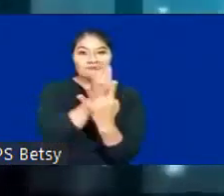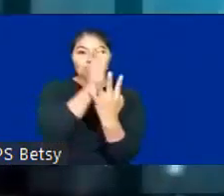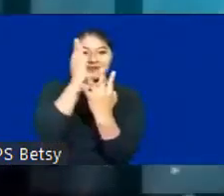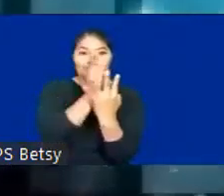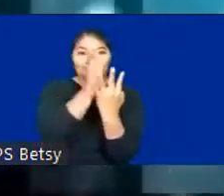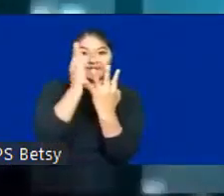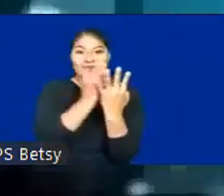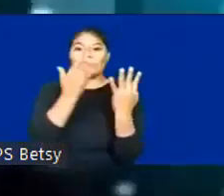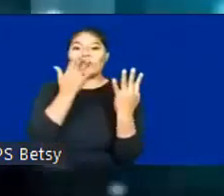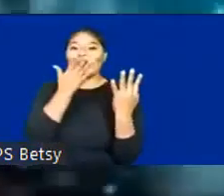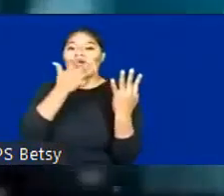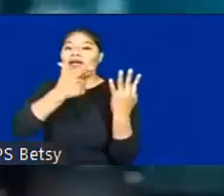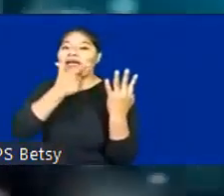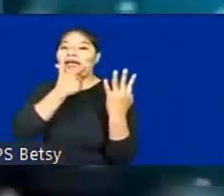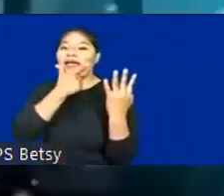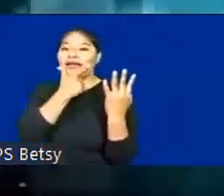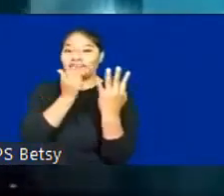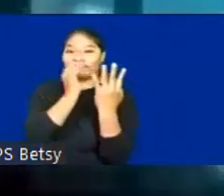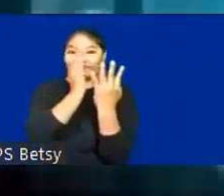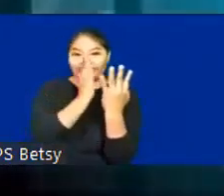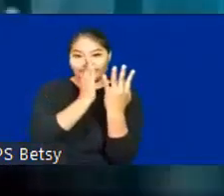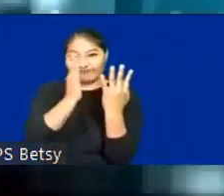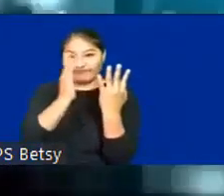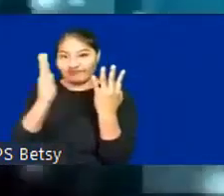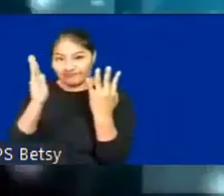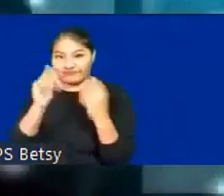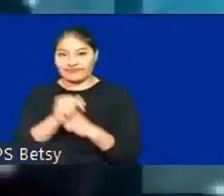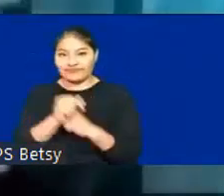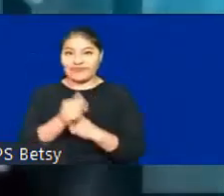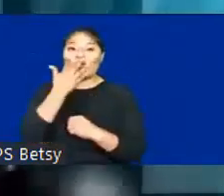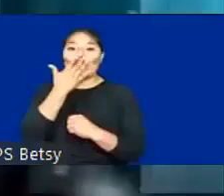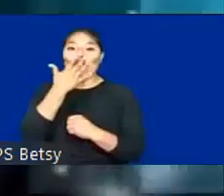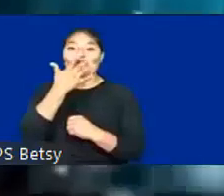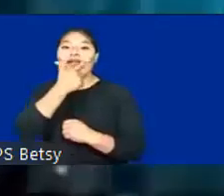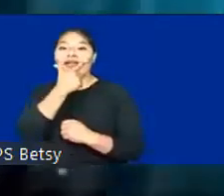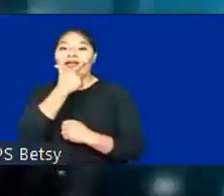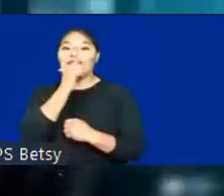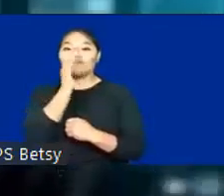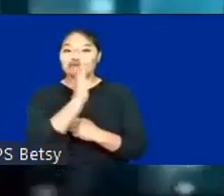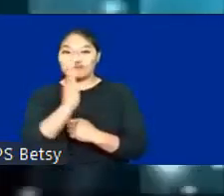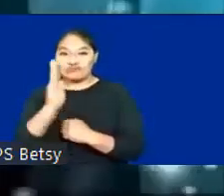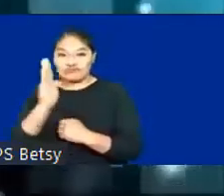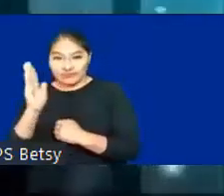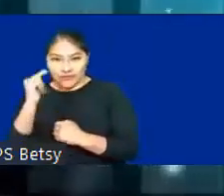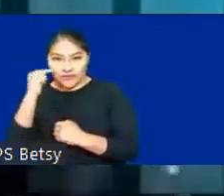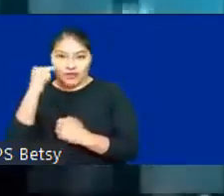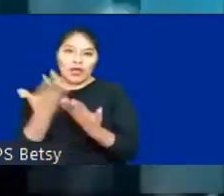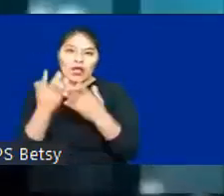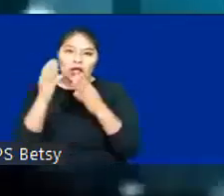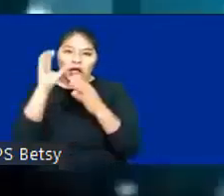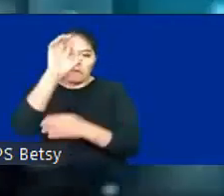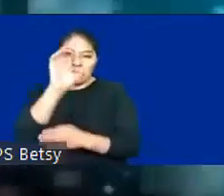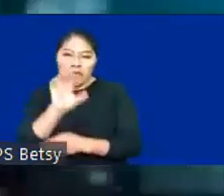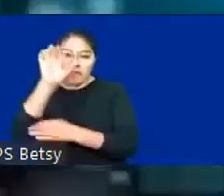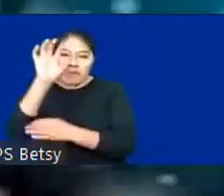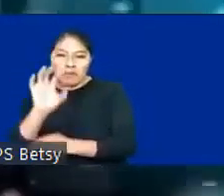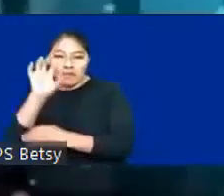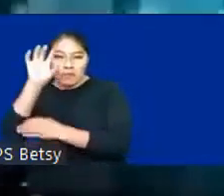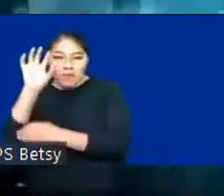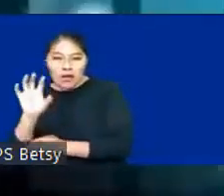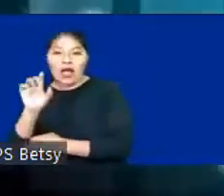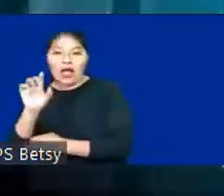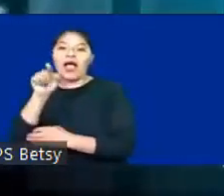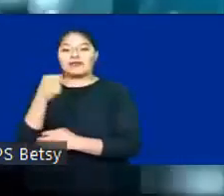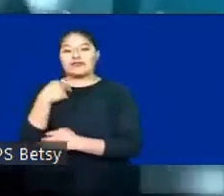las partes amarillas, que están pintadas de amarillo, son aquellos componentes o elementos de nuestra arquitectura, por ejemplo, que hemos identificado para